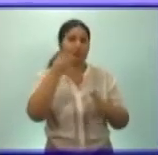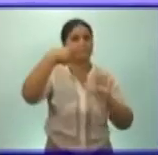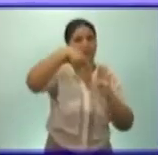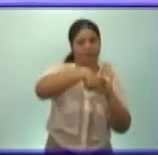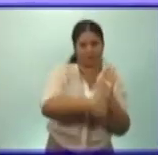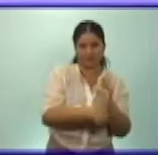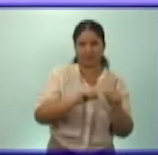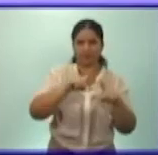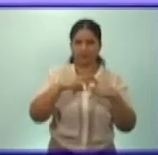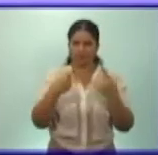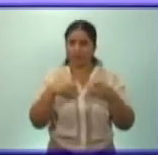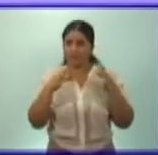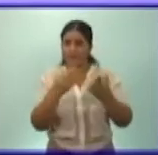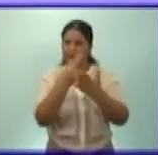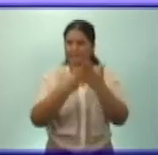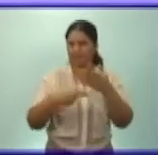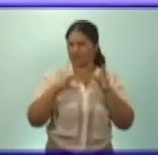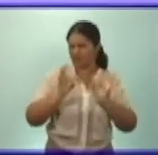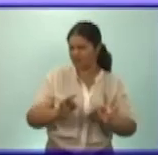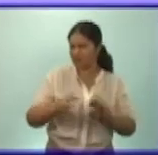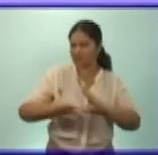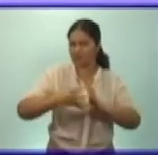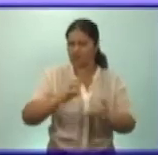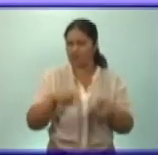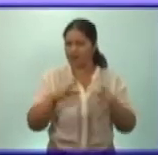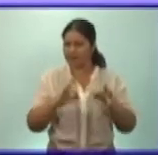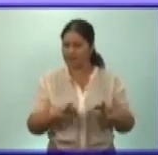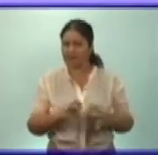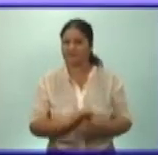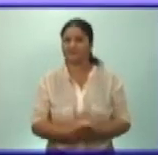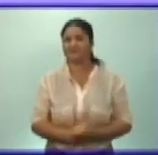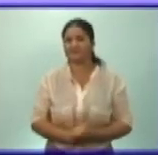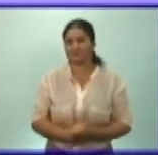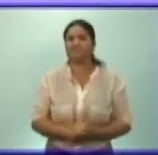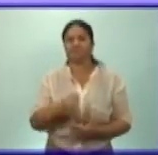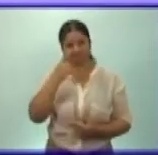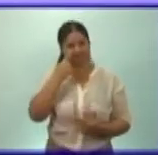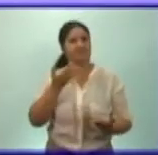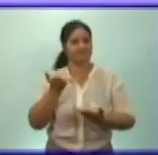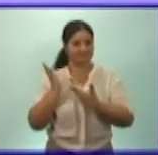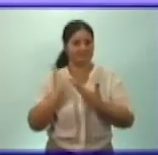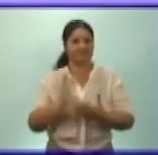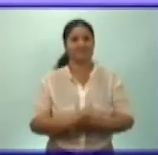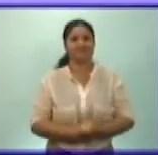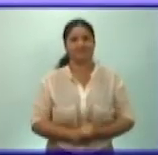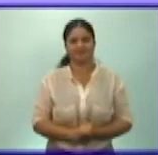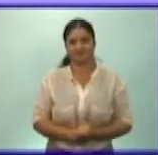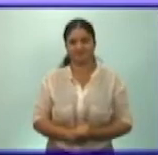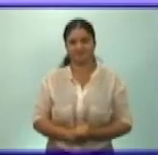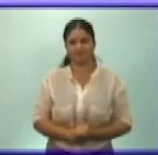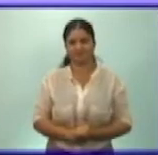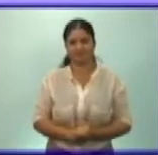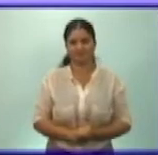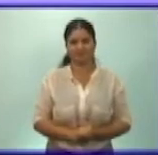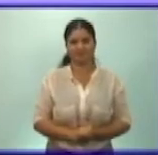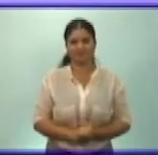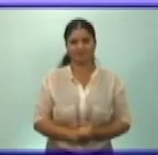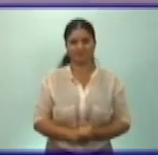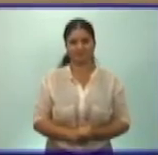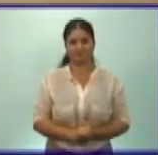qué son de esta manera y no de la forma original de un retrato. Veamos entonces el material.